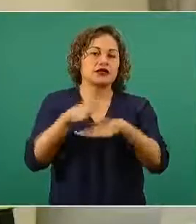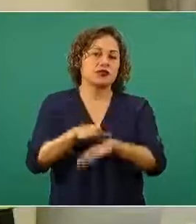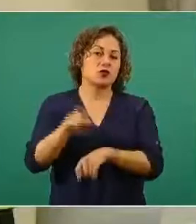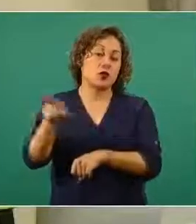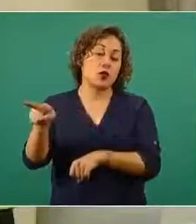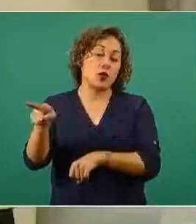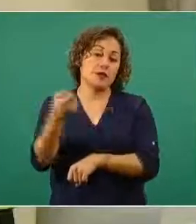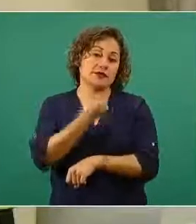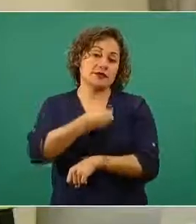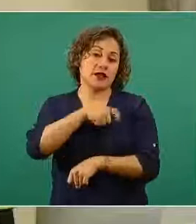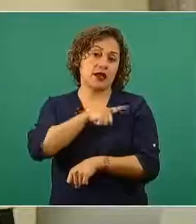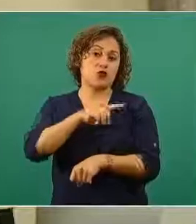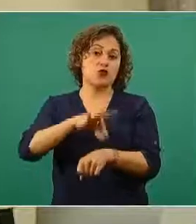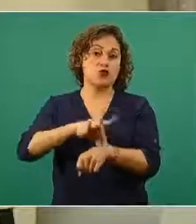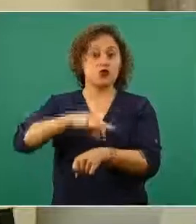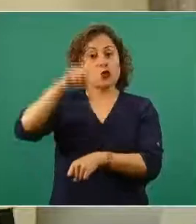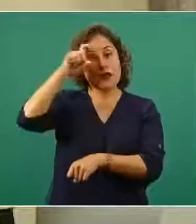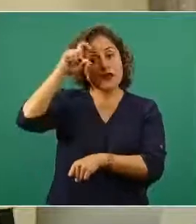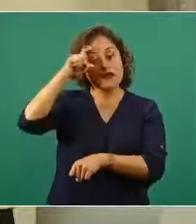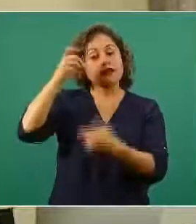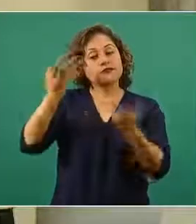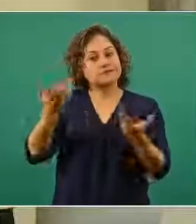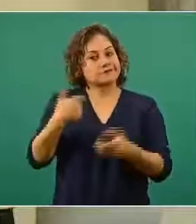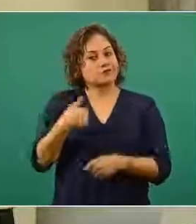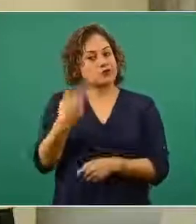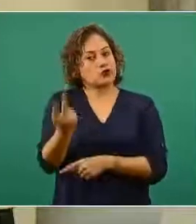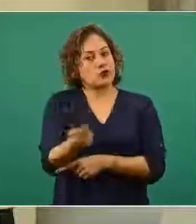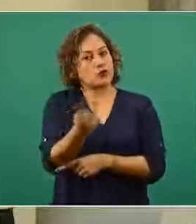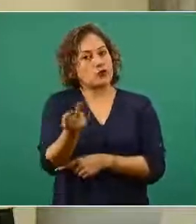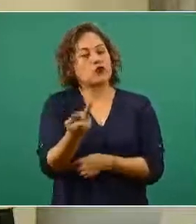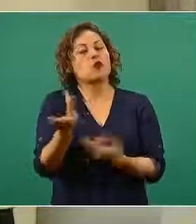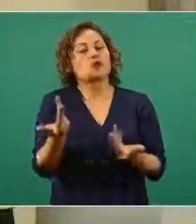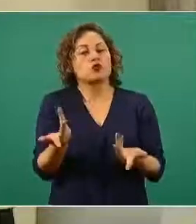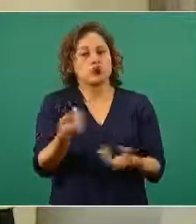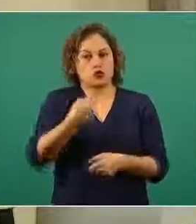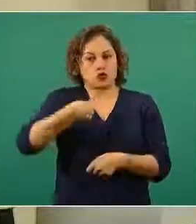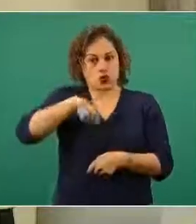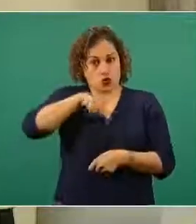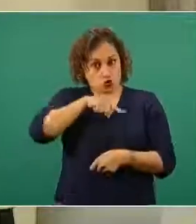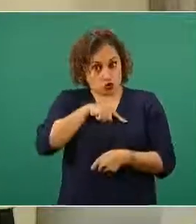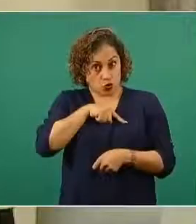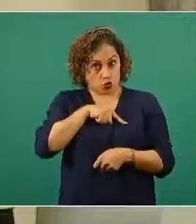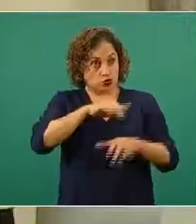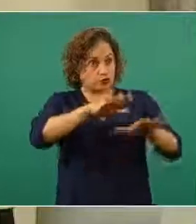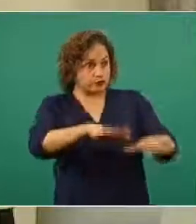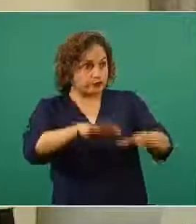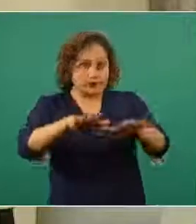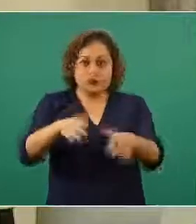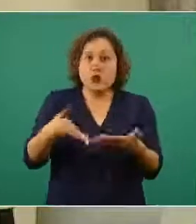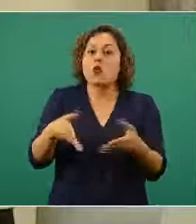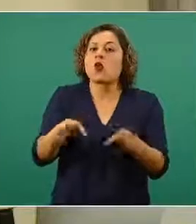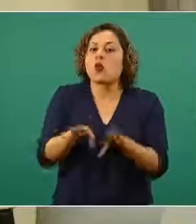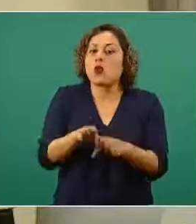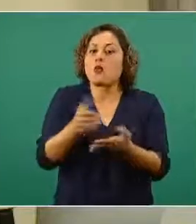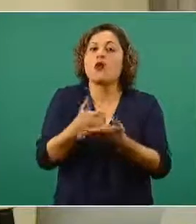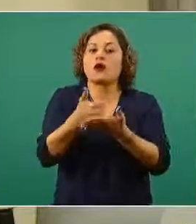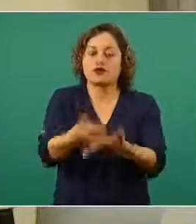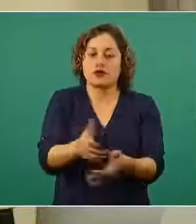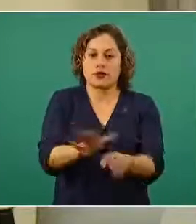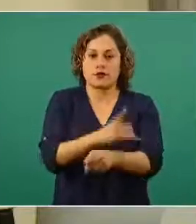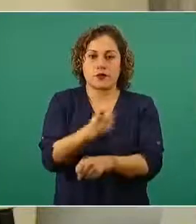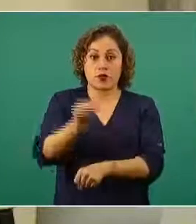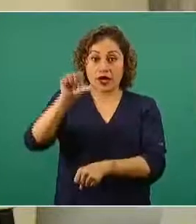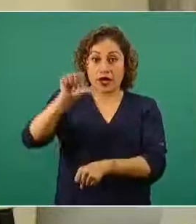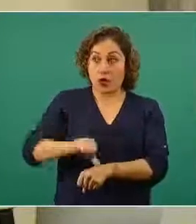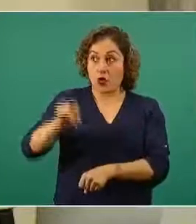Hugo López-Gatell. Me gustaría preguntarles también cómo podemos ayudar, porque por ejemplo llegaron las vacunas el día de hoy de